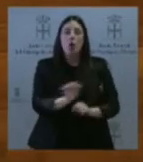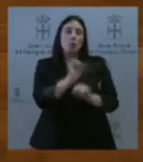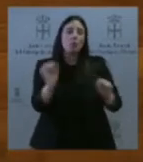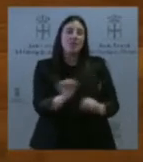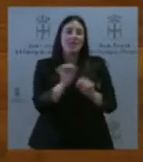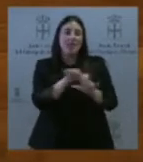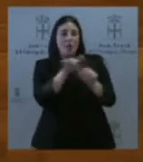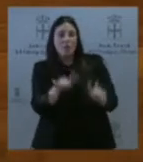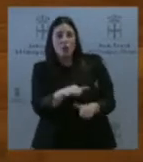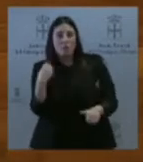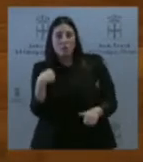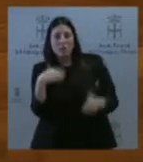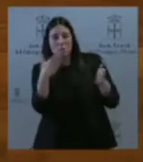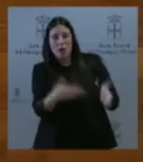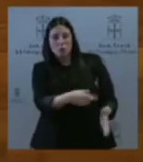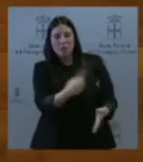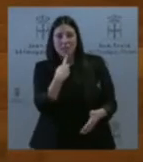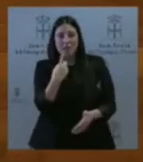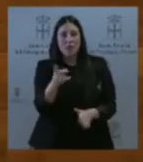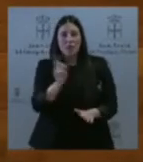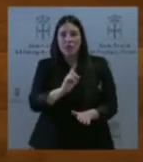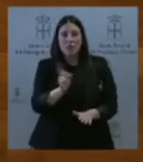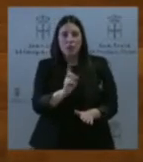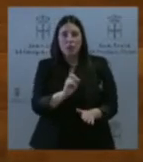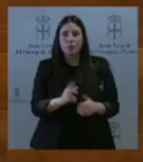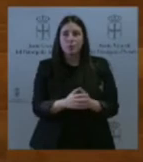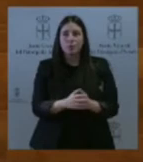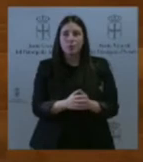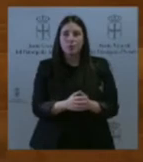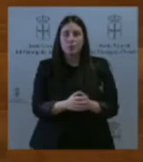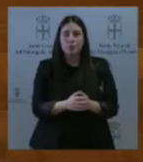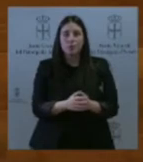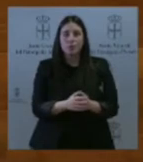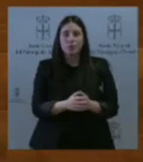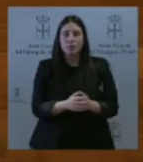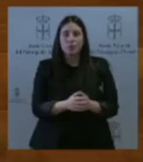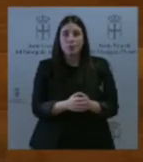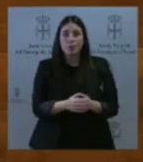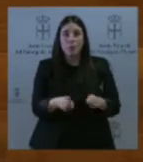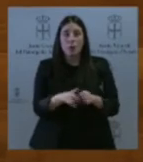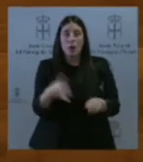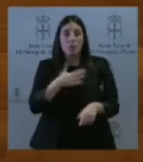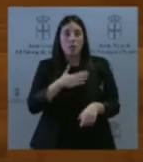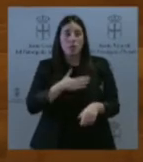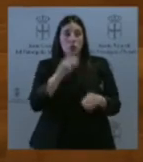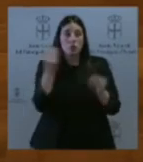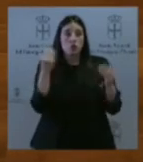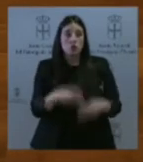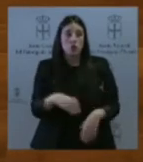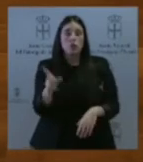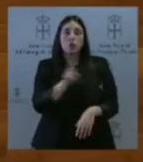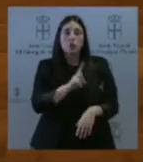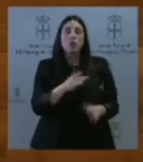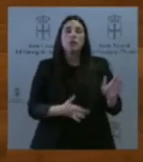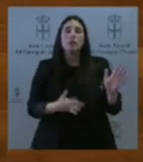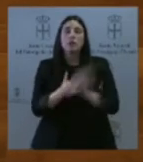plantea este conjunto del patrimonio histórico, sino que sería una protección